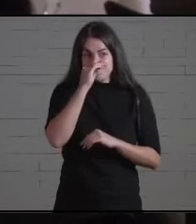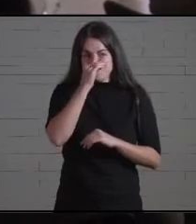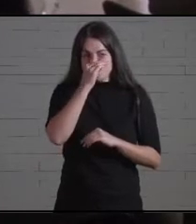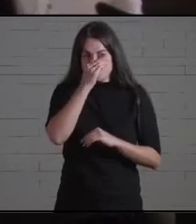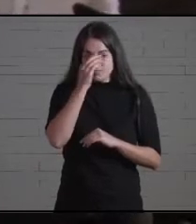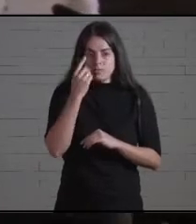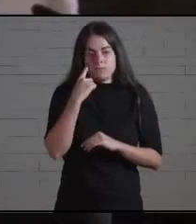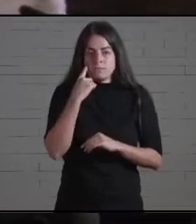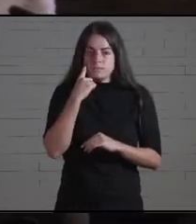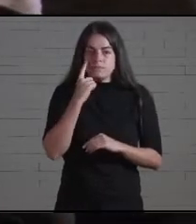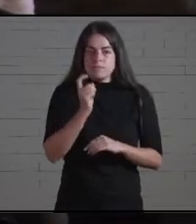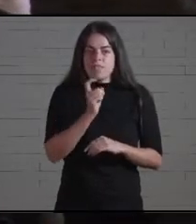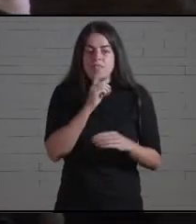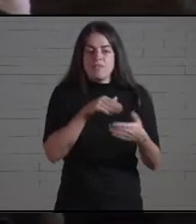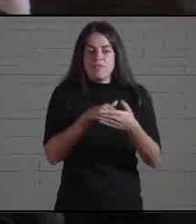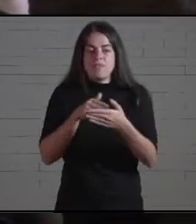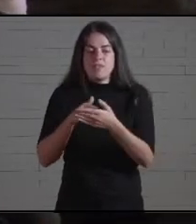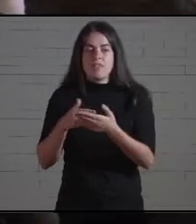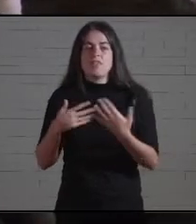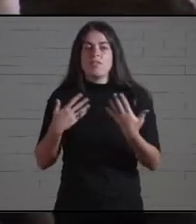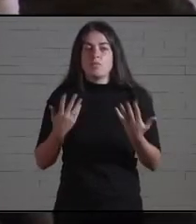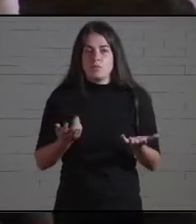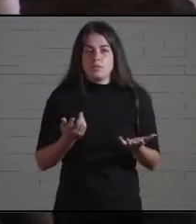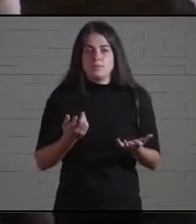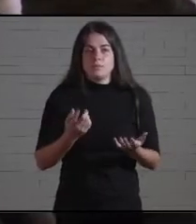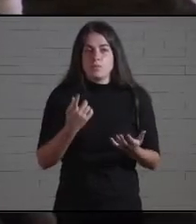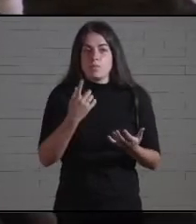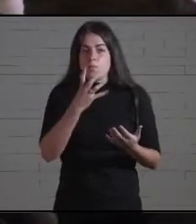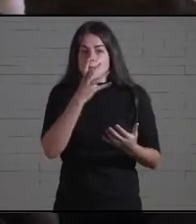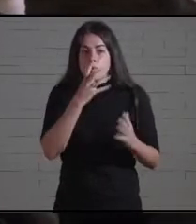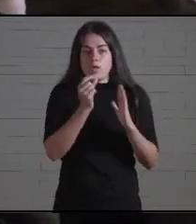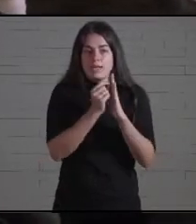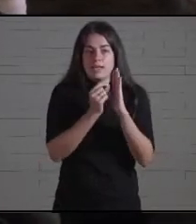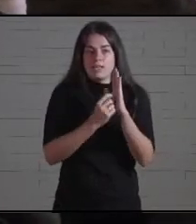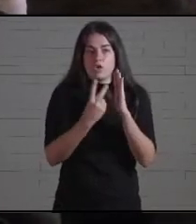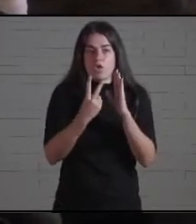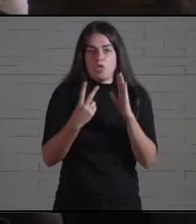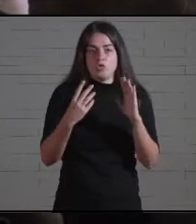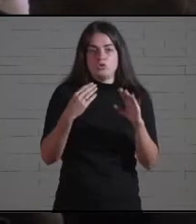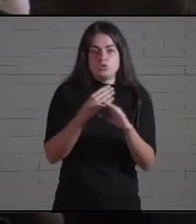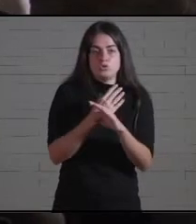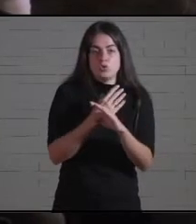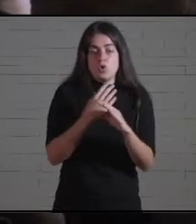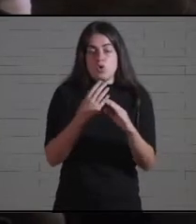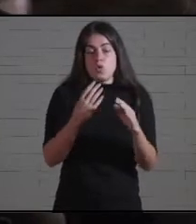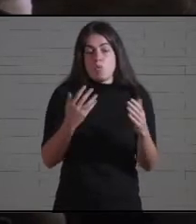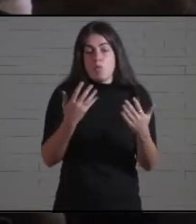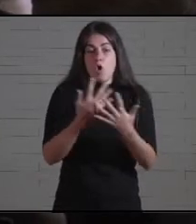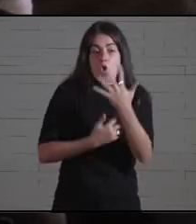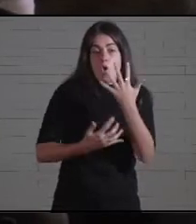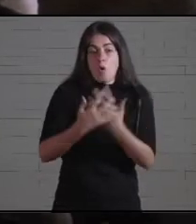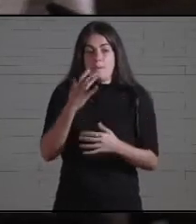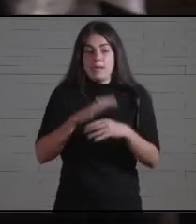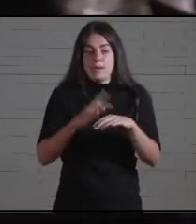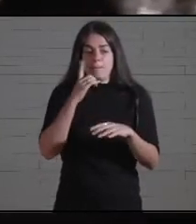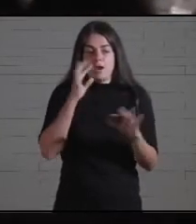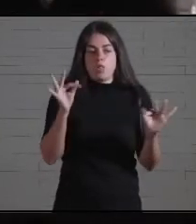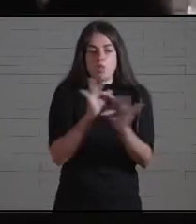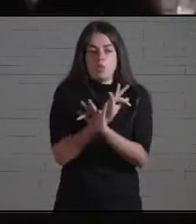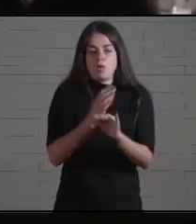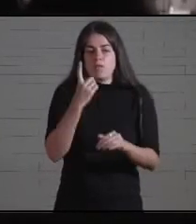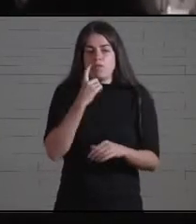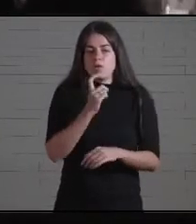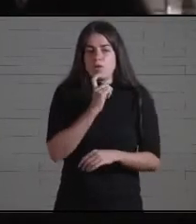observado estas dificultades porque dominan dos criterios a la hora de distribuir los turnos en la empresa.